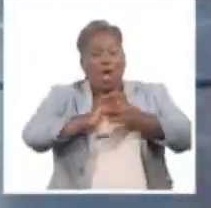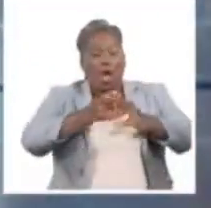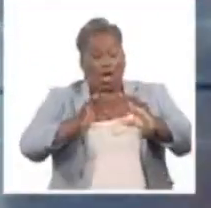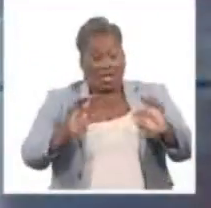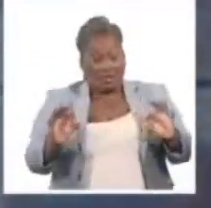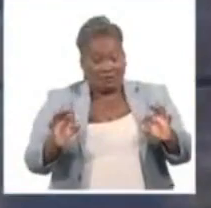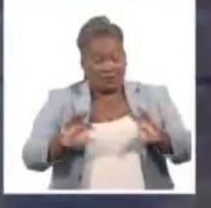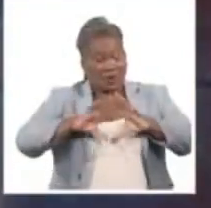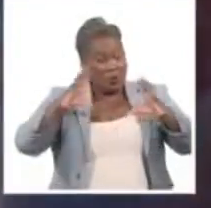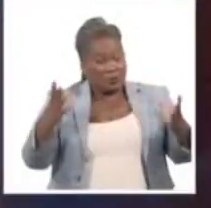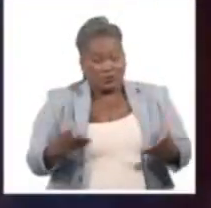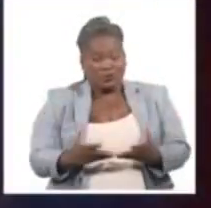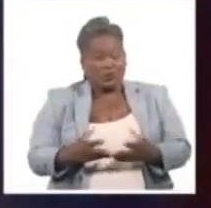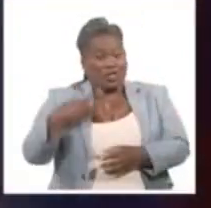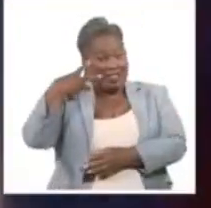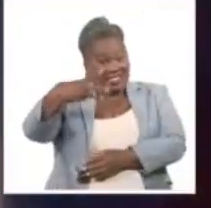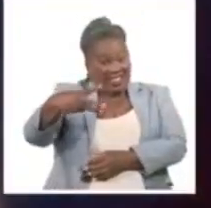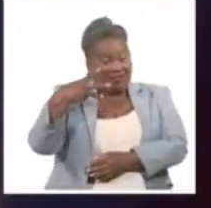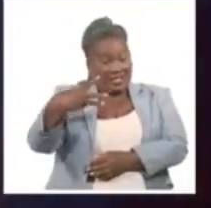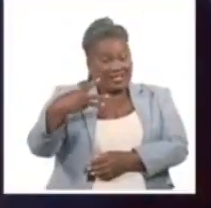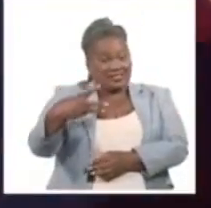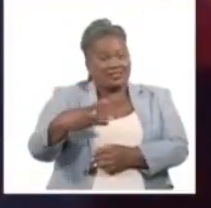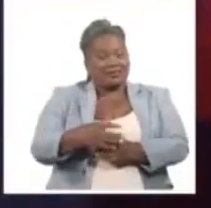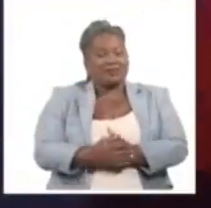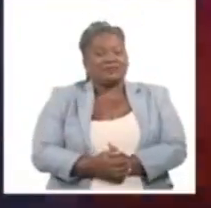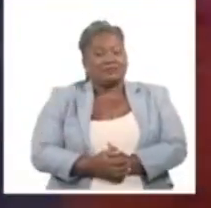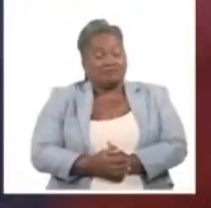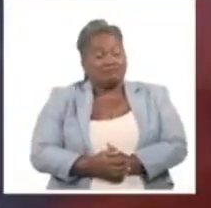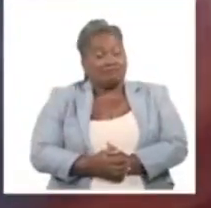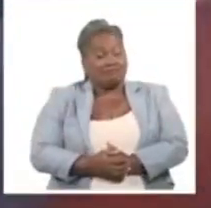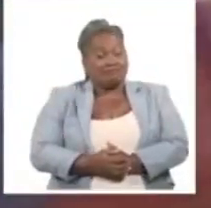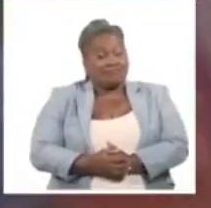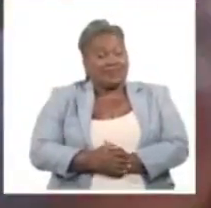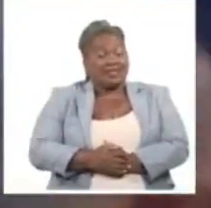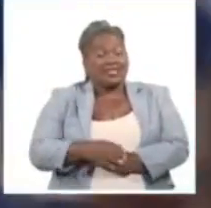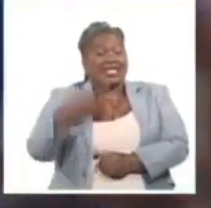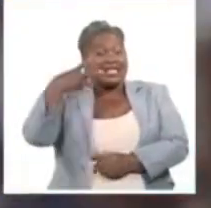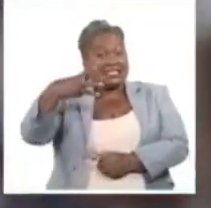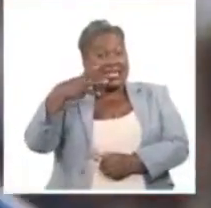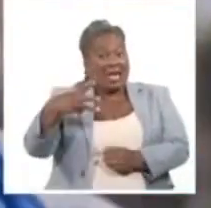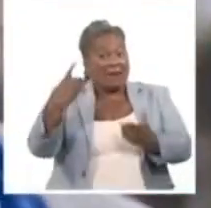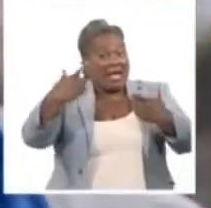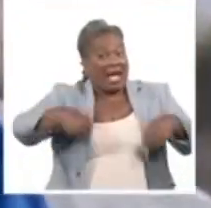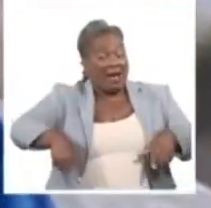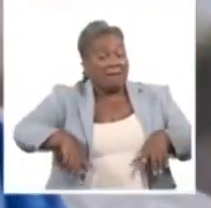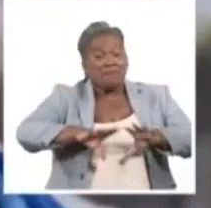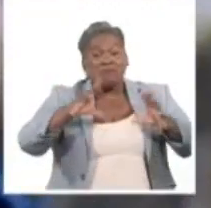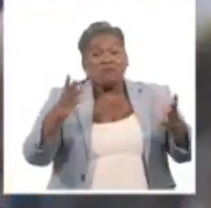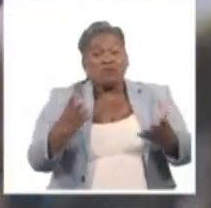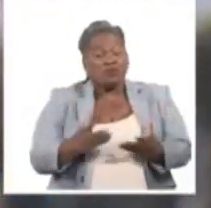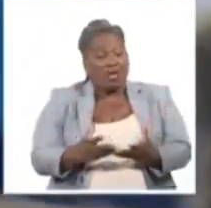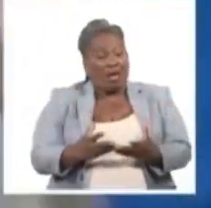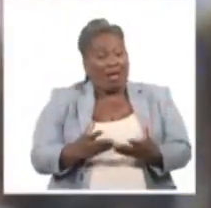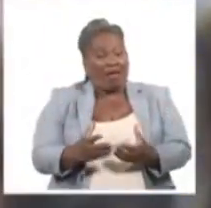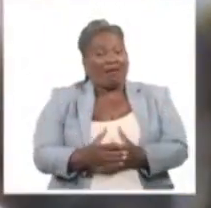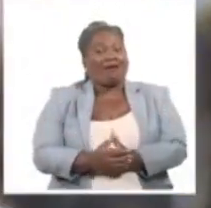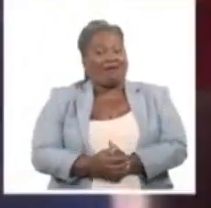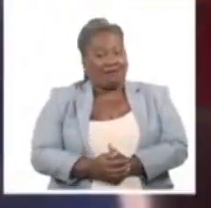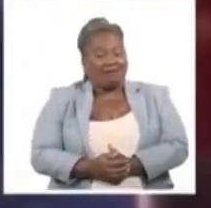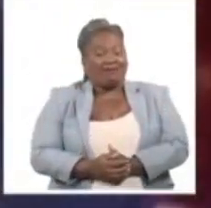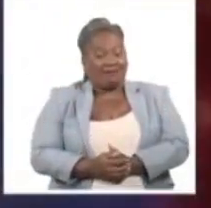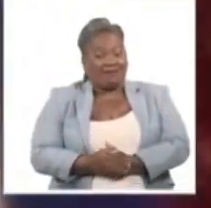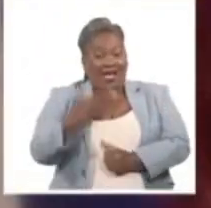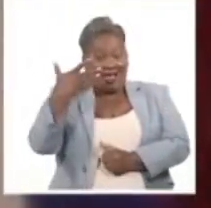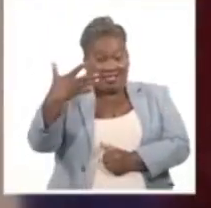tricampeón mundial. Teófilo Stevenson, el gran campeón, por tercera vez campeón mundial de los pesos completos. Con esa